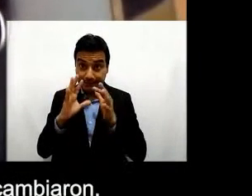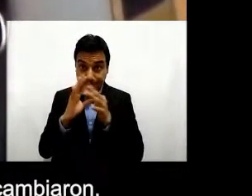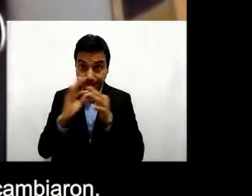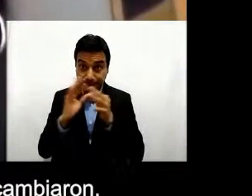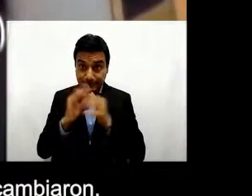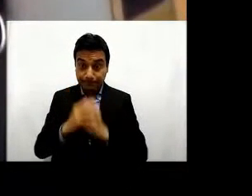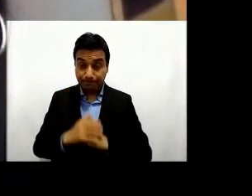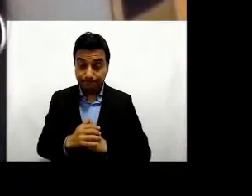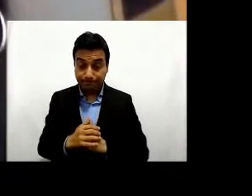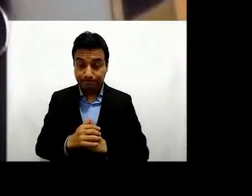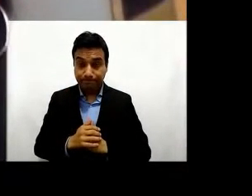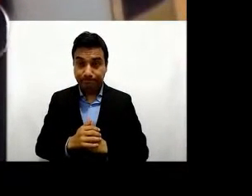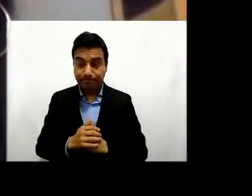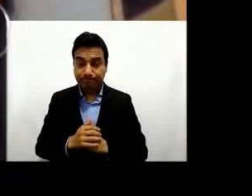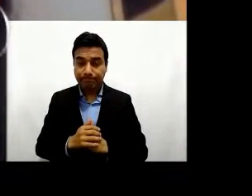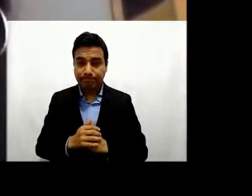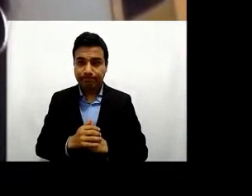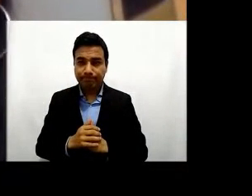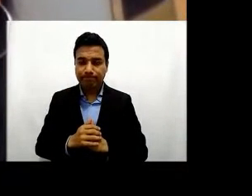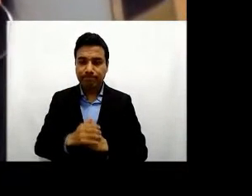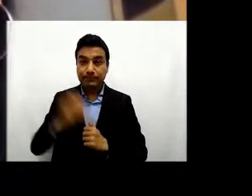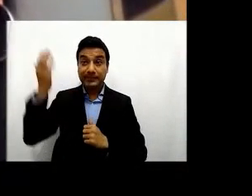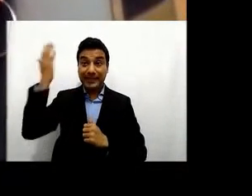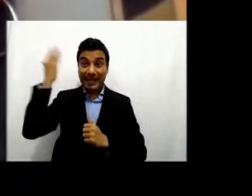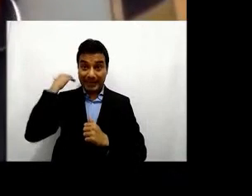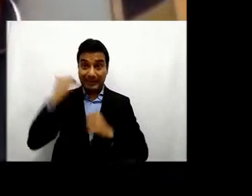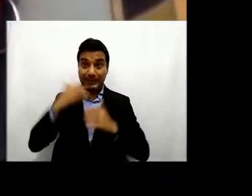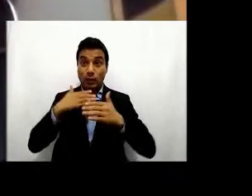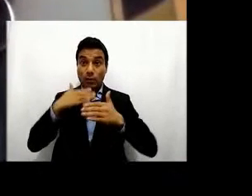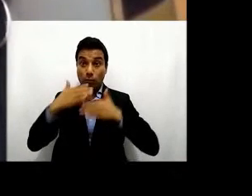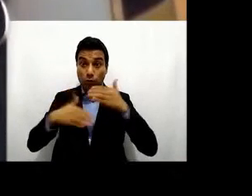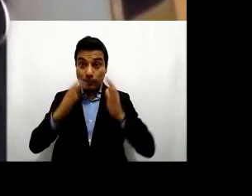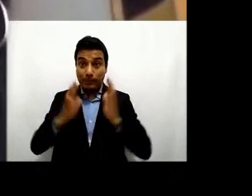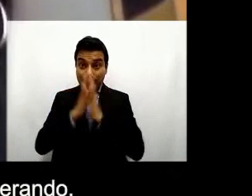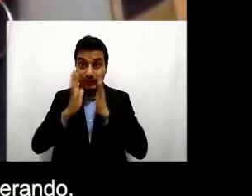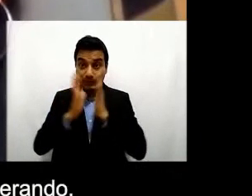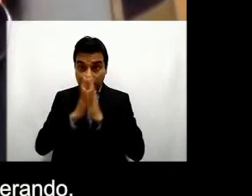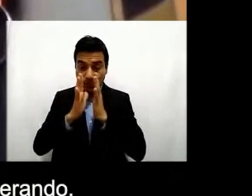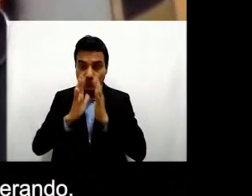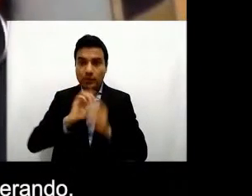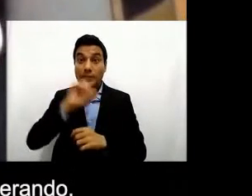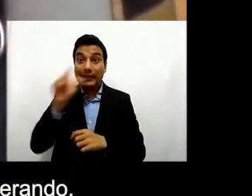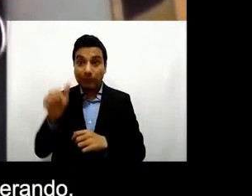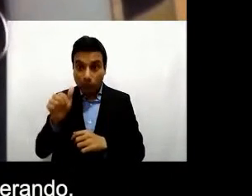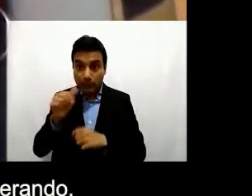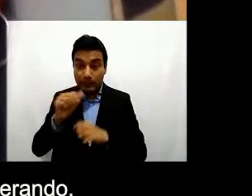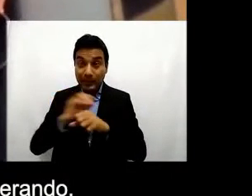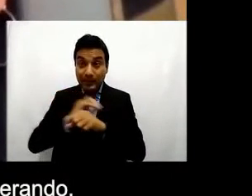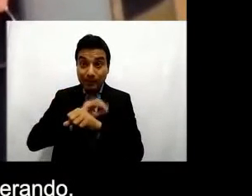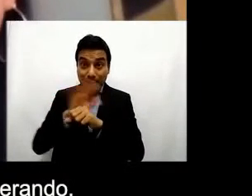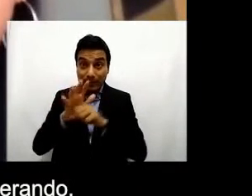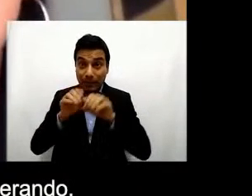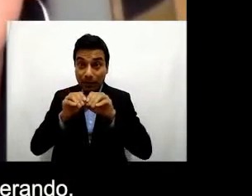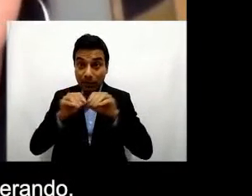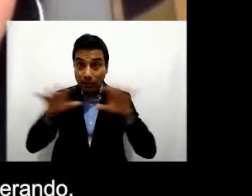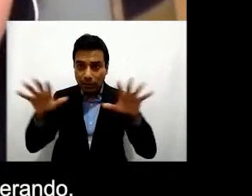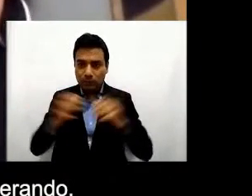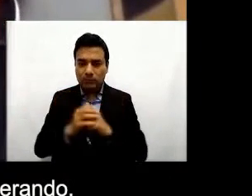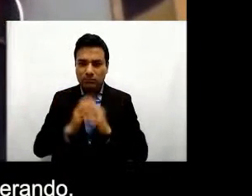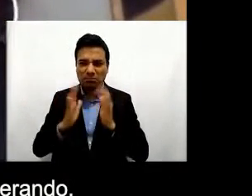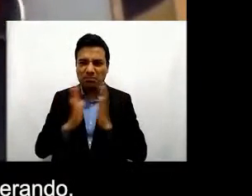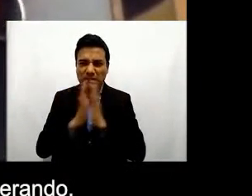cómo cambió, digamos, los procesos participativos con la pandemia, cómo se adaptaron y cómo se pueden